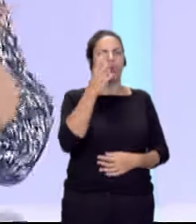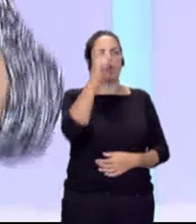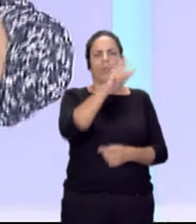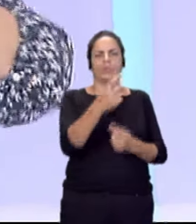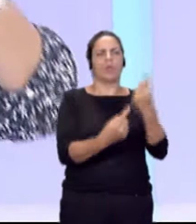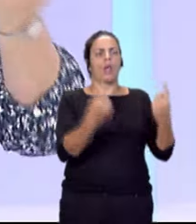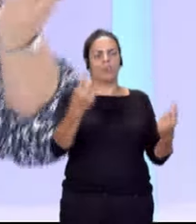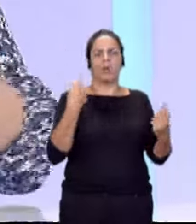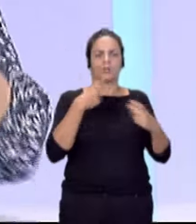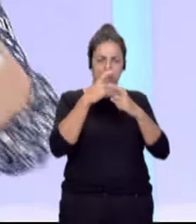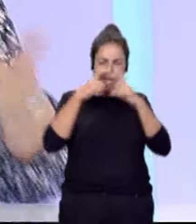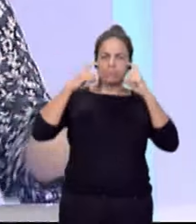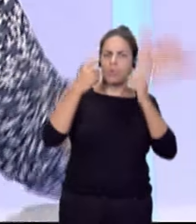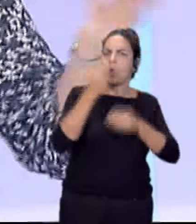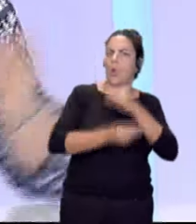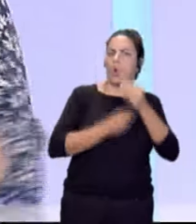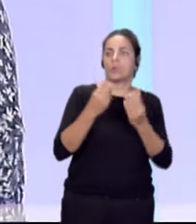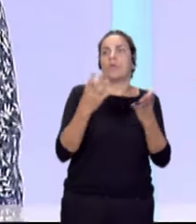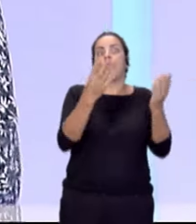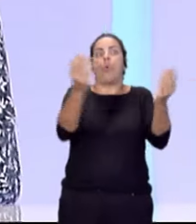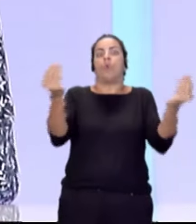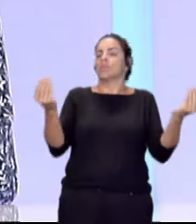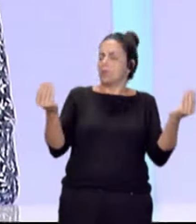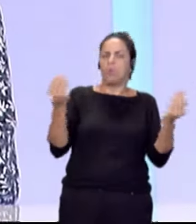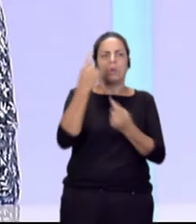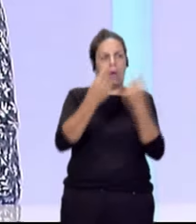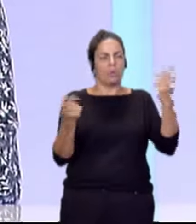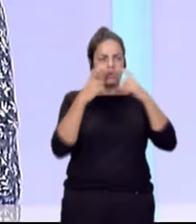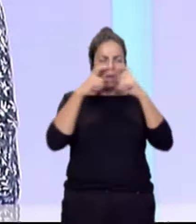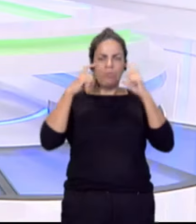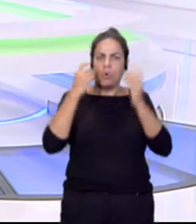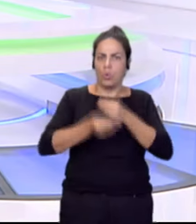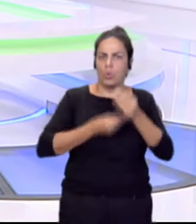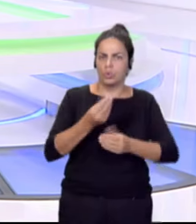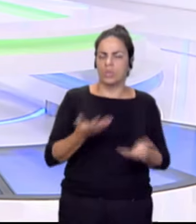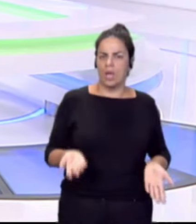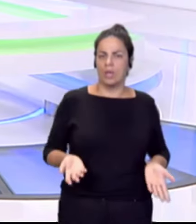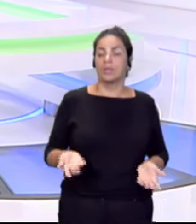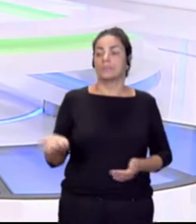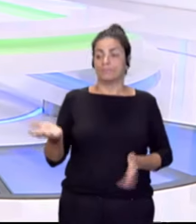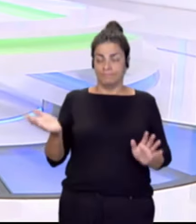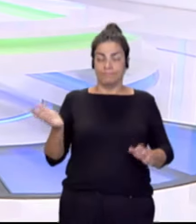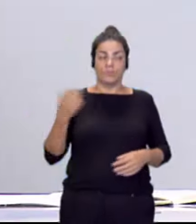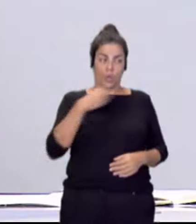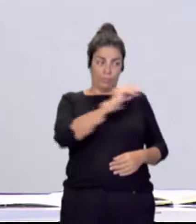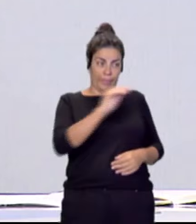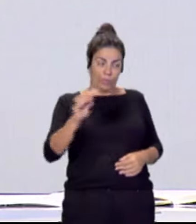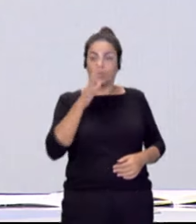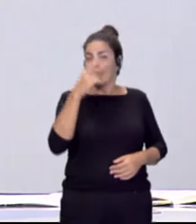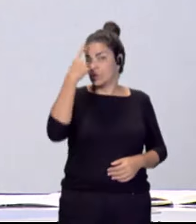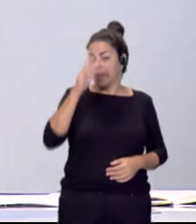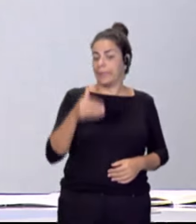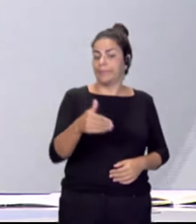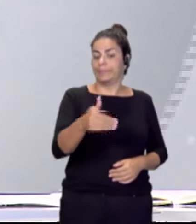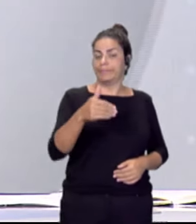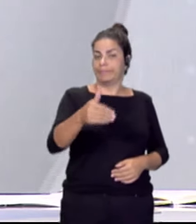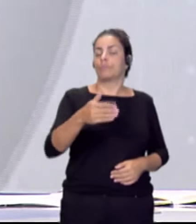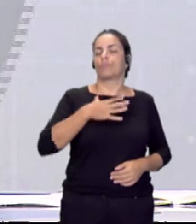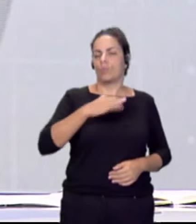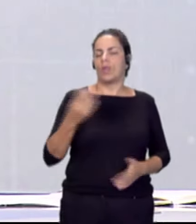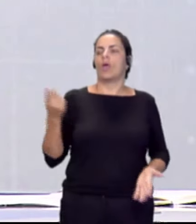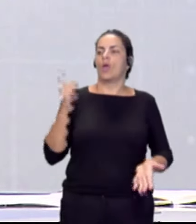lleva, no en una gran cantidad, que lleva la mascarilla puesta. La pregunta se las estoy haciendo, evidentemente, porque es posible, sepan que en los próximos meses volvamos a ver a